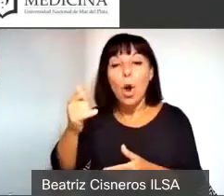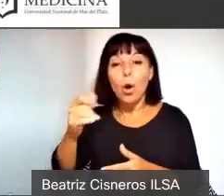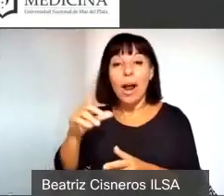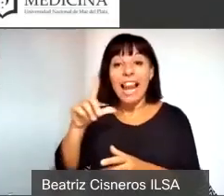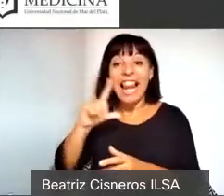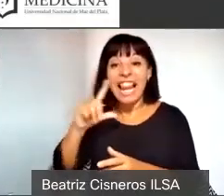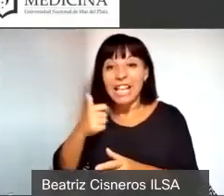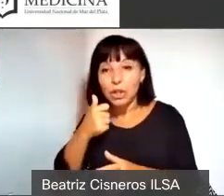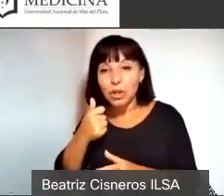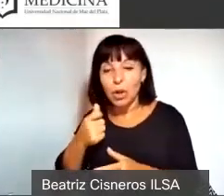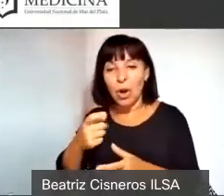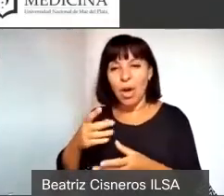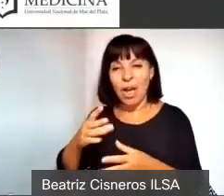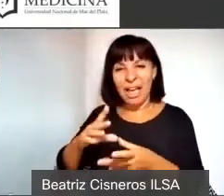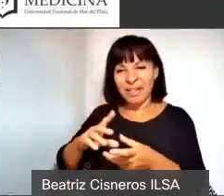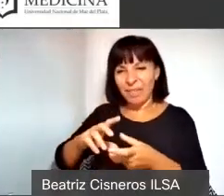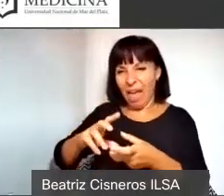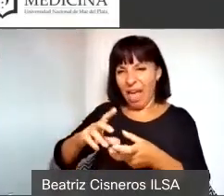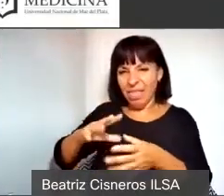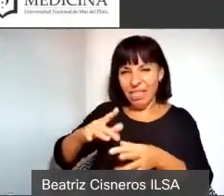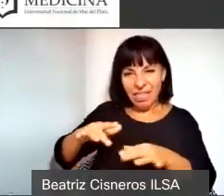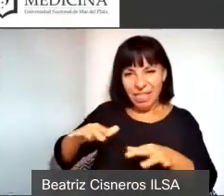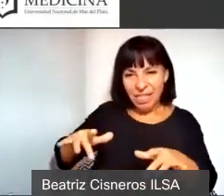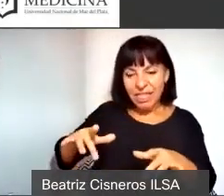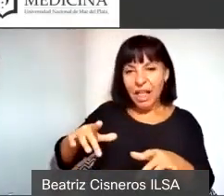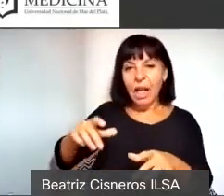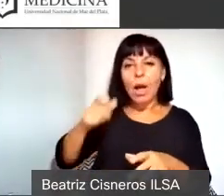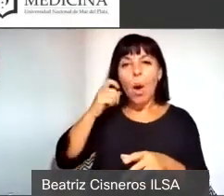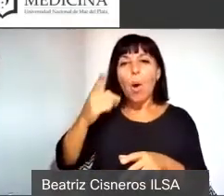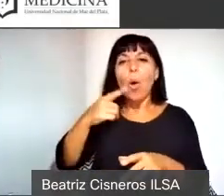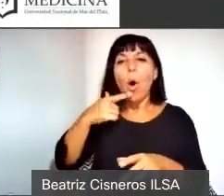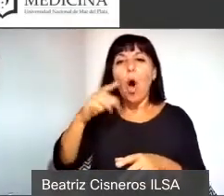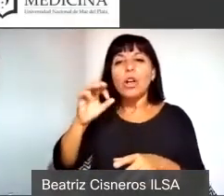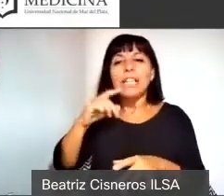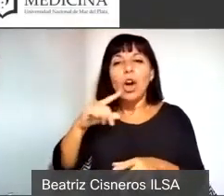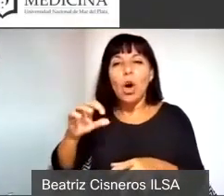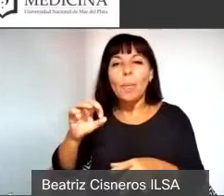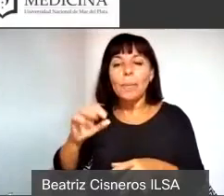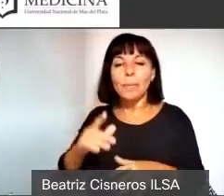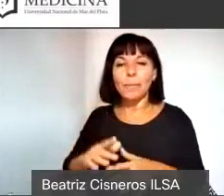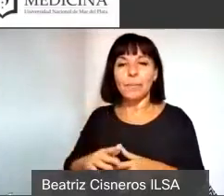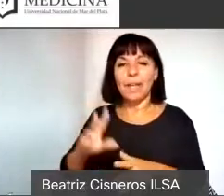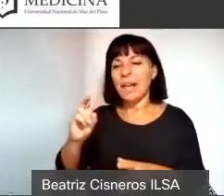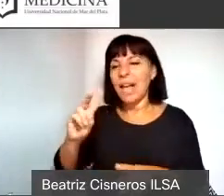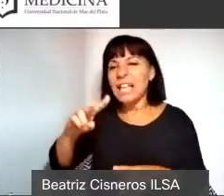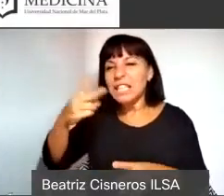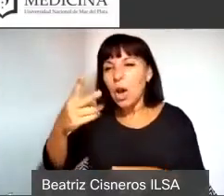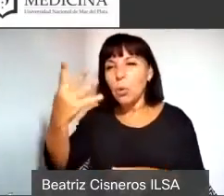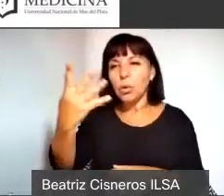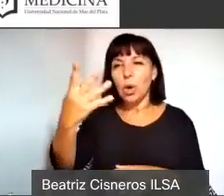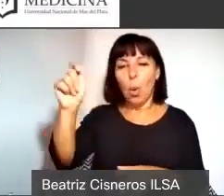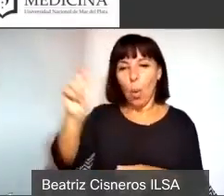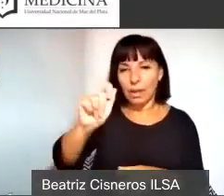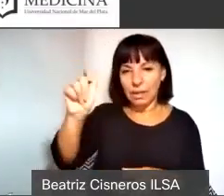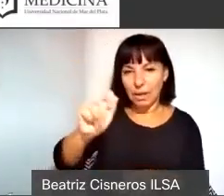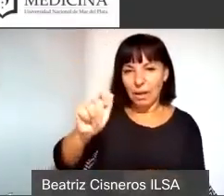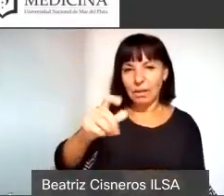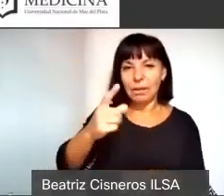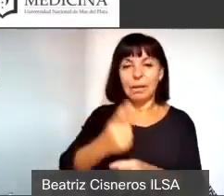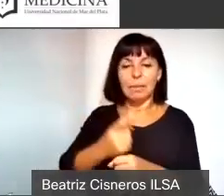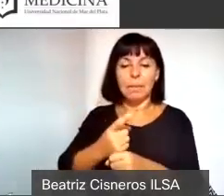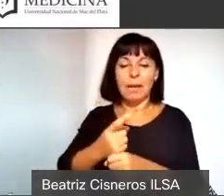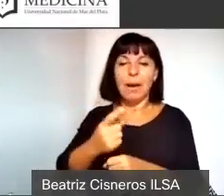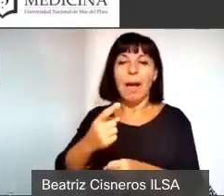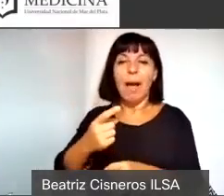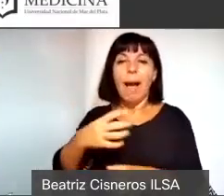del glucógeno. Proceso que también vamos a ver pero vamos a ver en el segundo cuatrimestre en la primera clase de ARTI 2, en